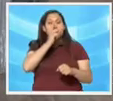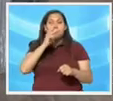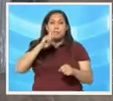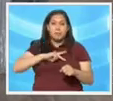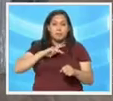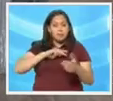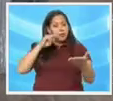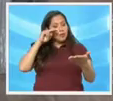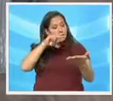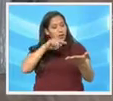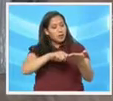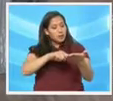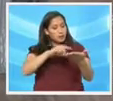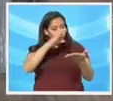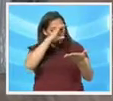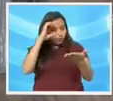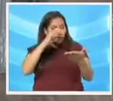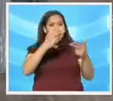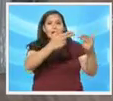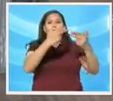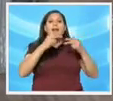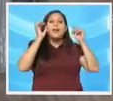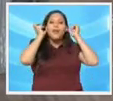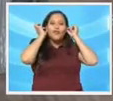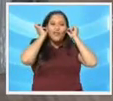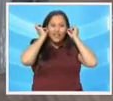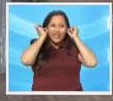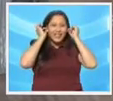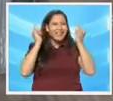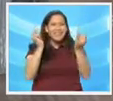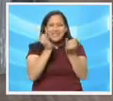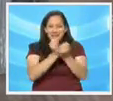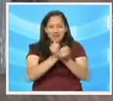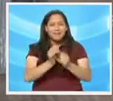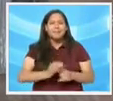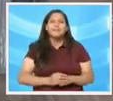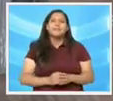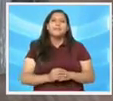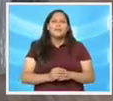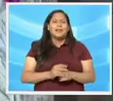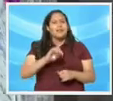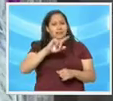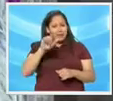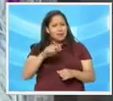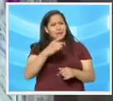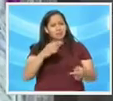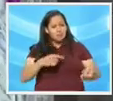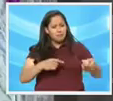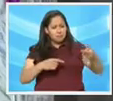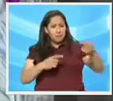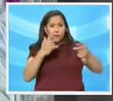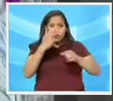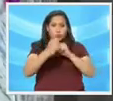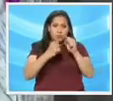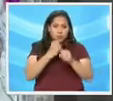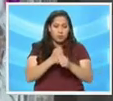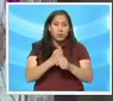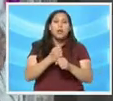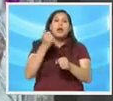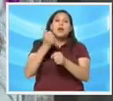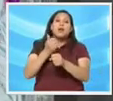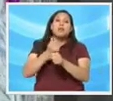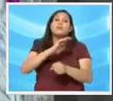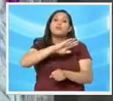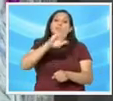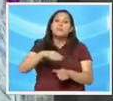sus fotos, heredé mis orejas. Pero luego, cuando tenía alrededor de 8 años, murió también el abuelo,